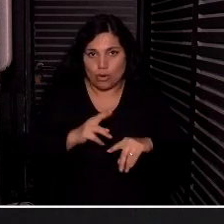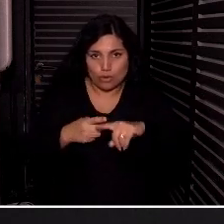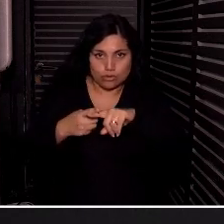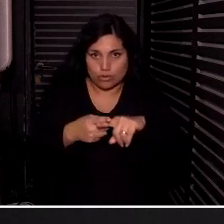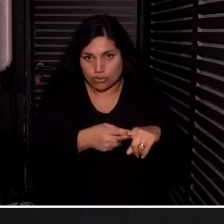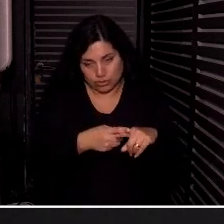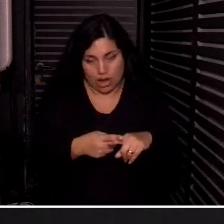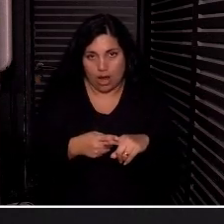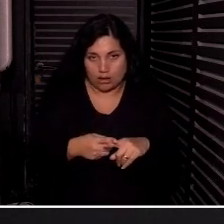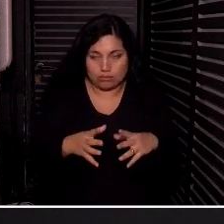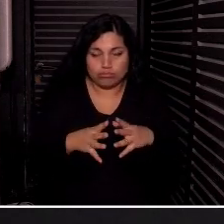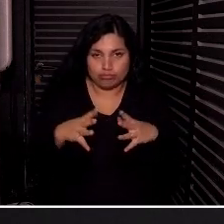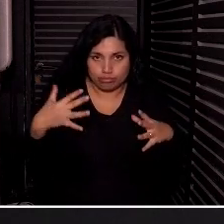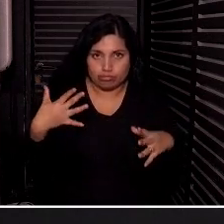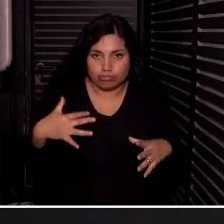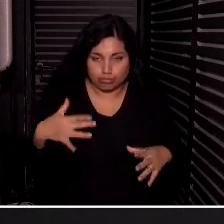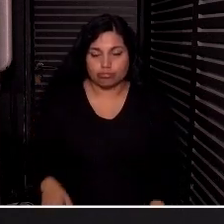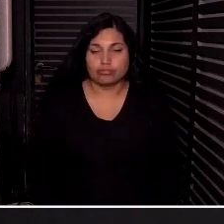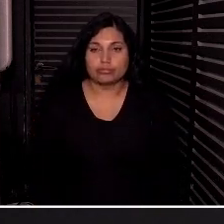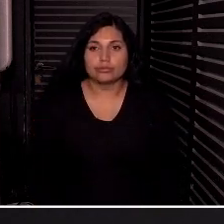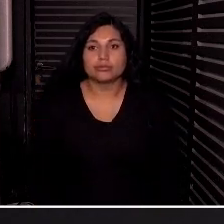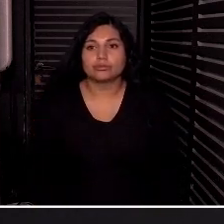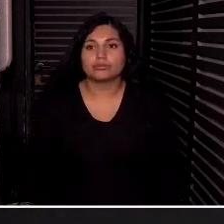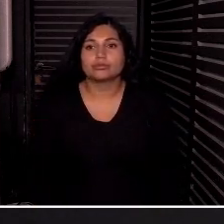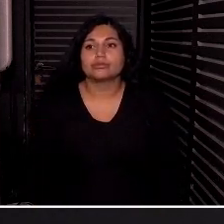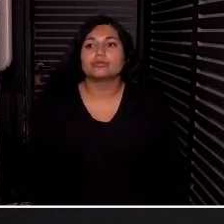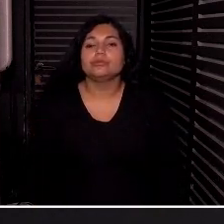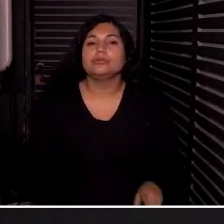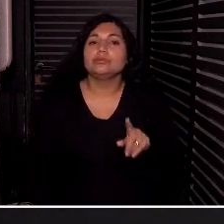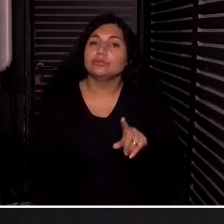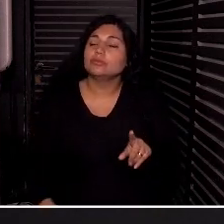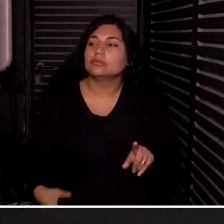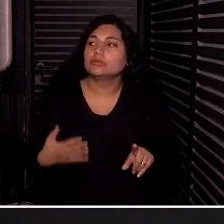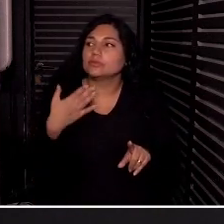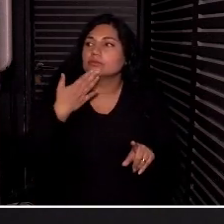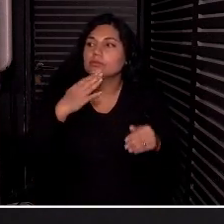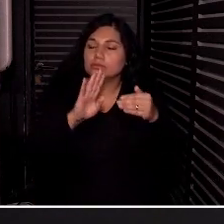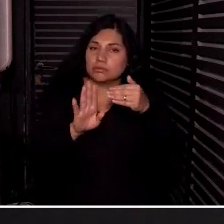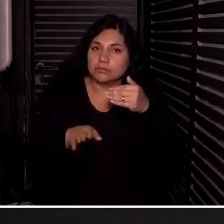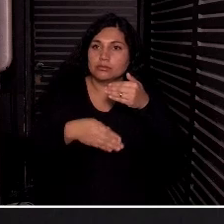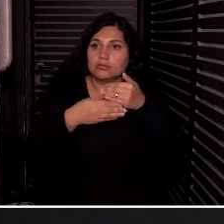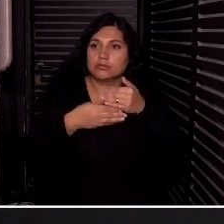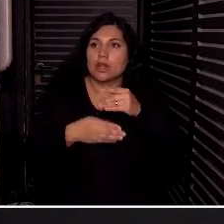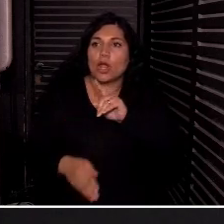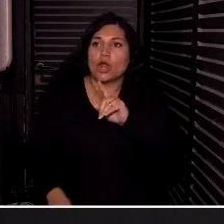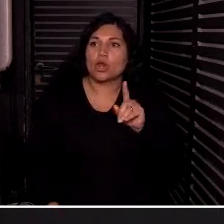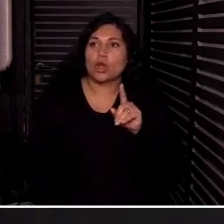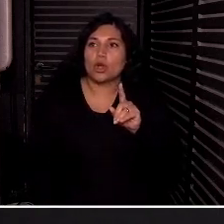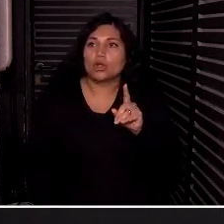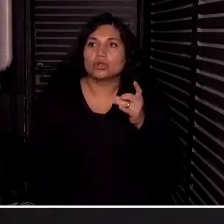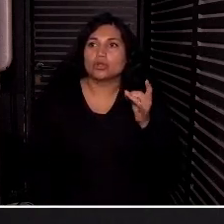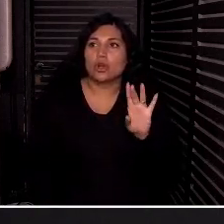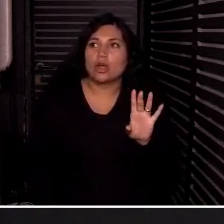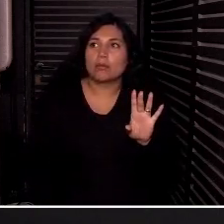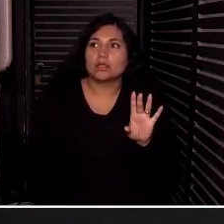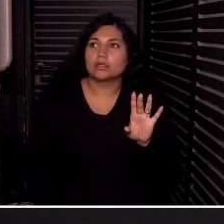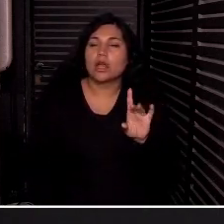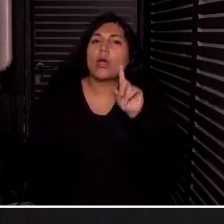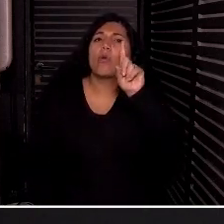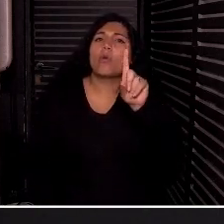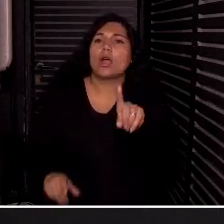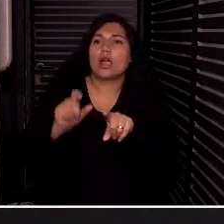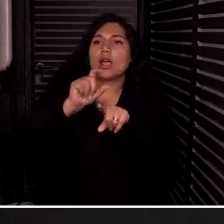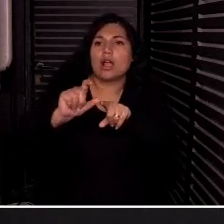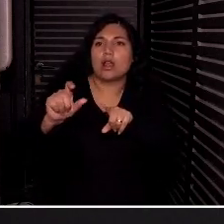muy predominante Y a eso se asocia algo más que nosotros no estamos solo Ah y también quiero decir hay un canal que